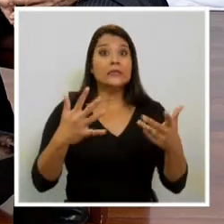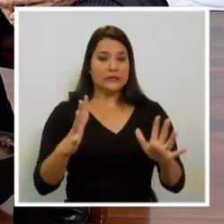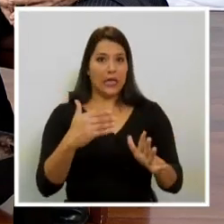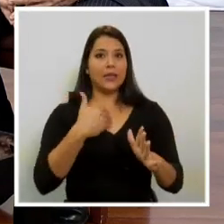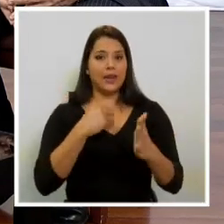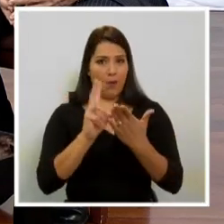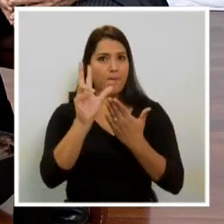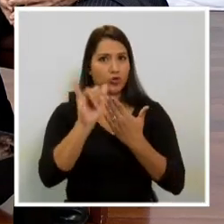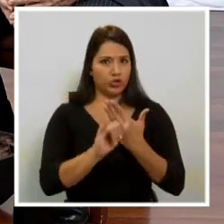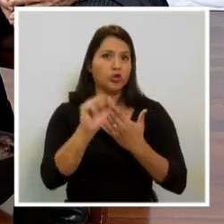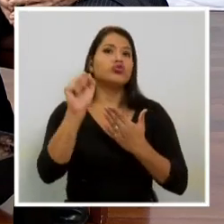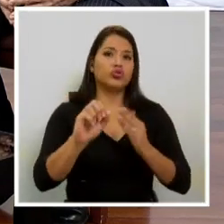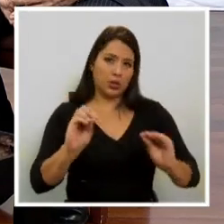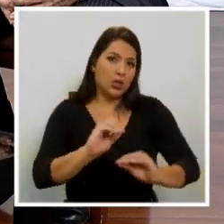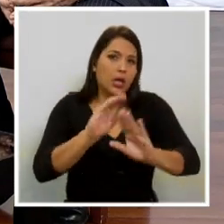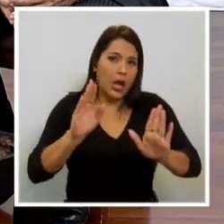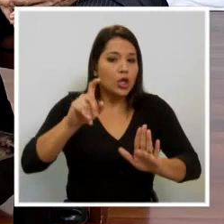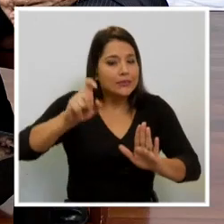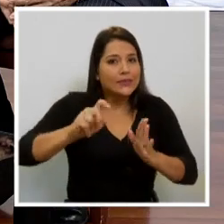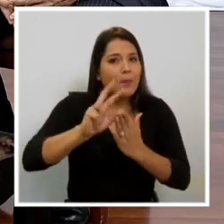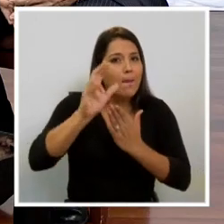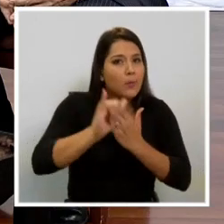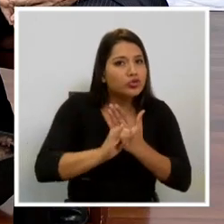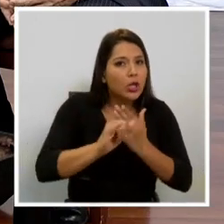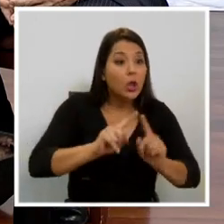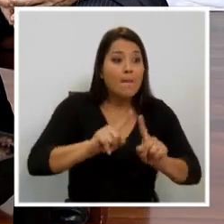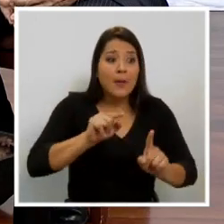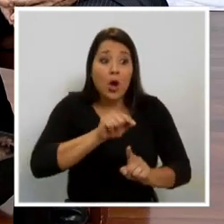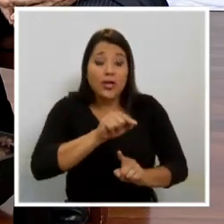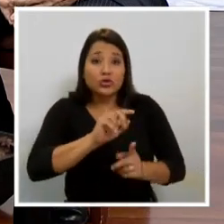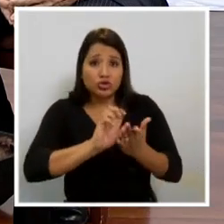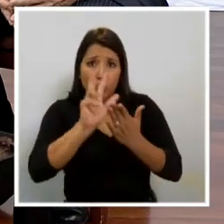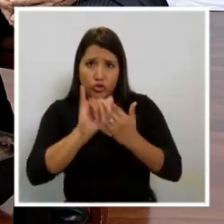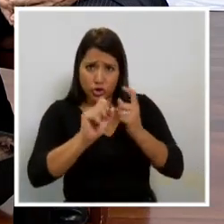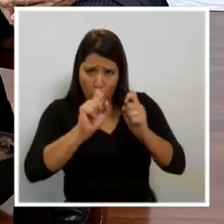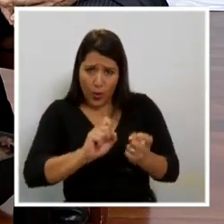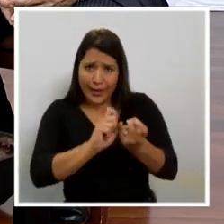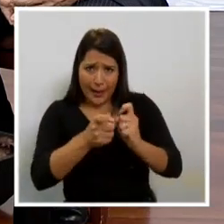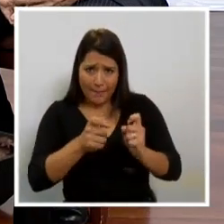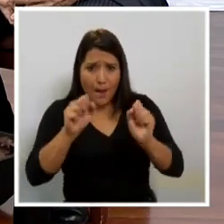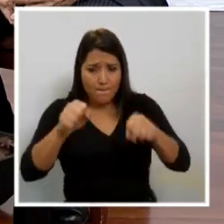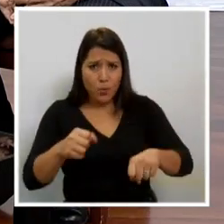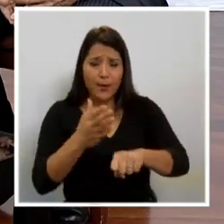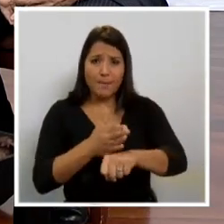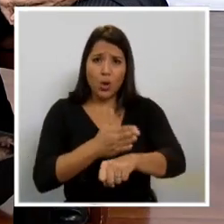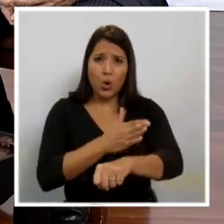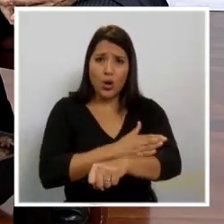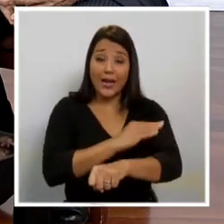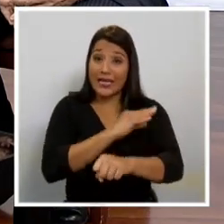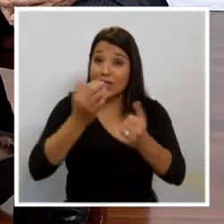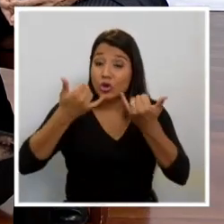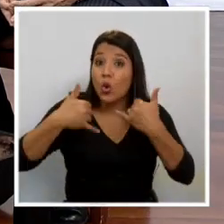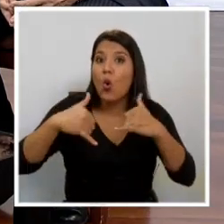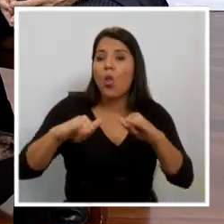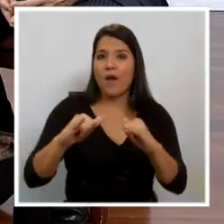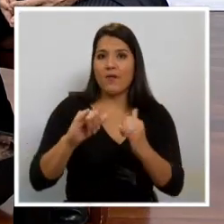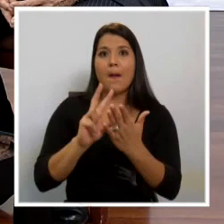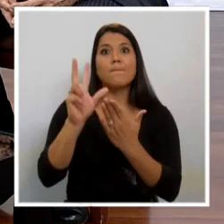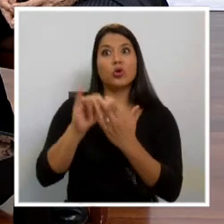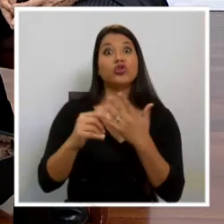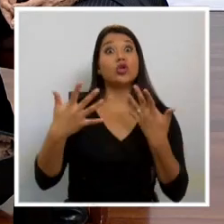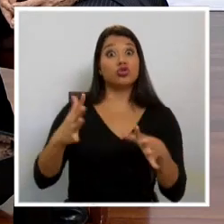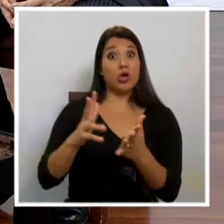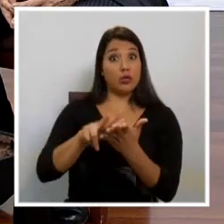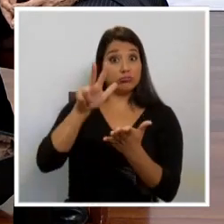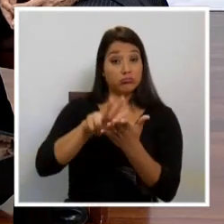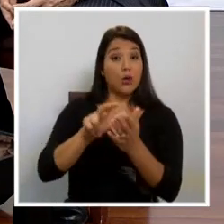partir de proyectos, pero esos proyectos no están escritos en piedra. Hay que mejorarlos, y todavía en proyectos aprobados pueden